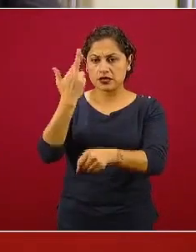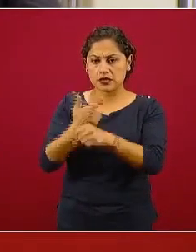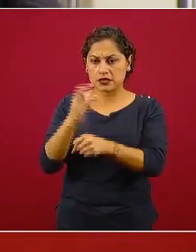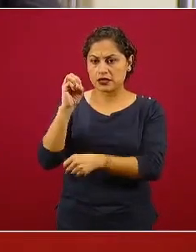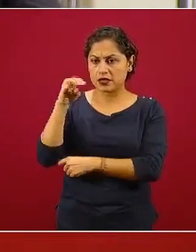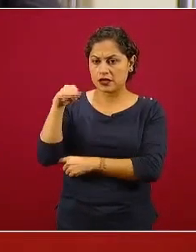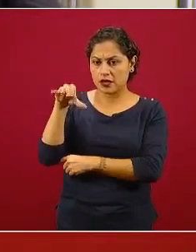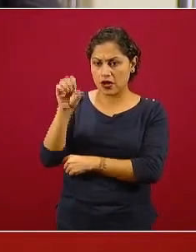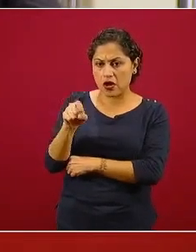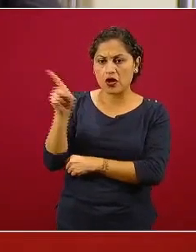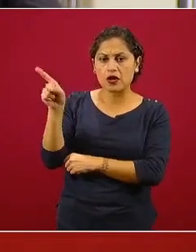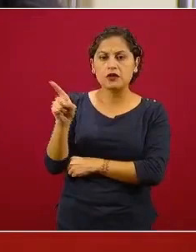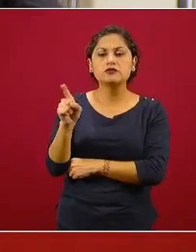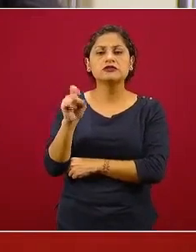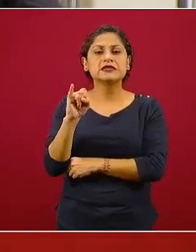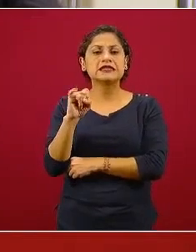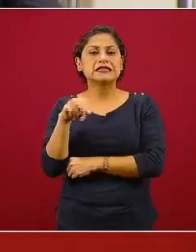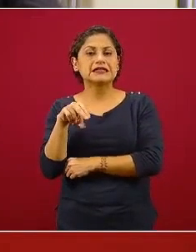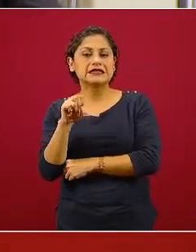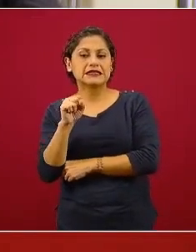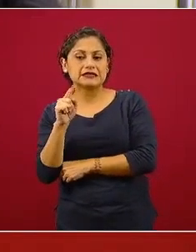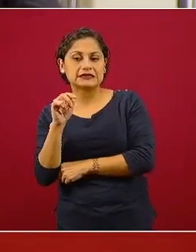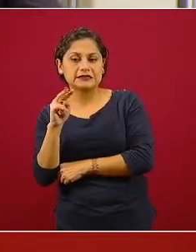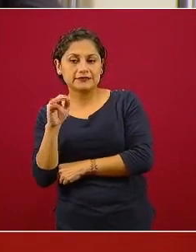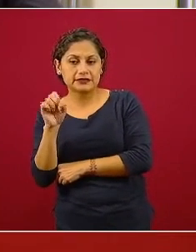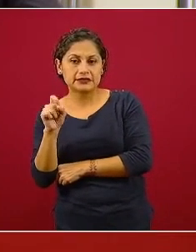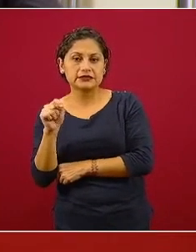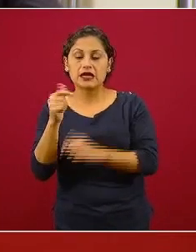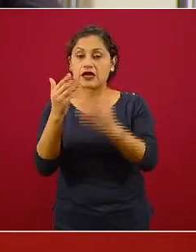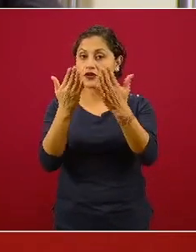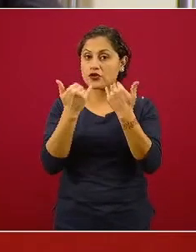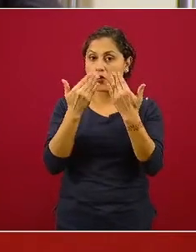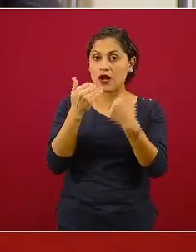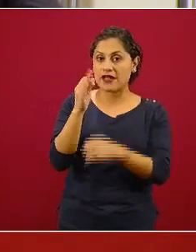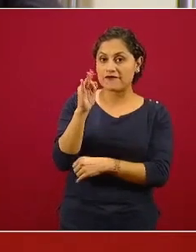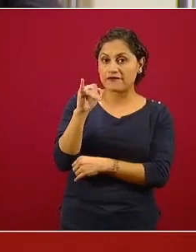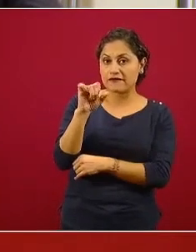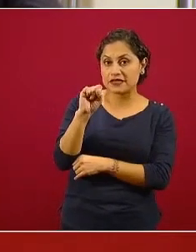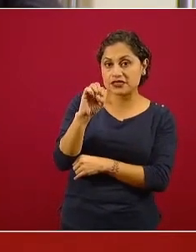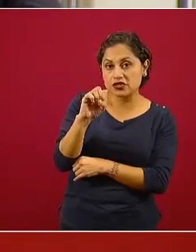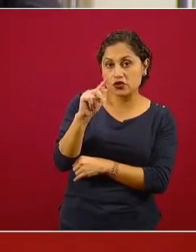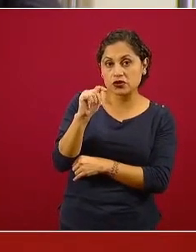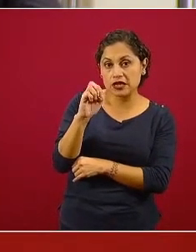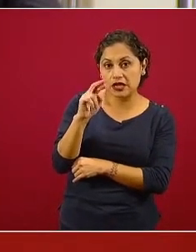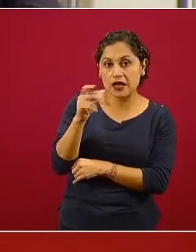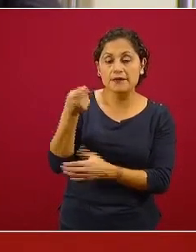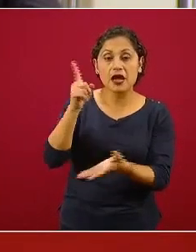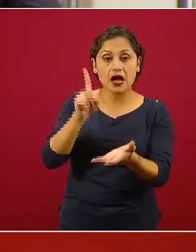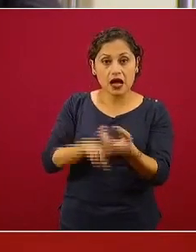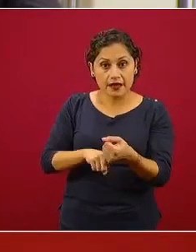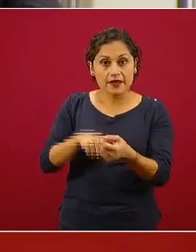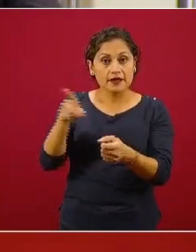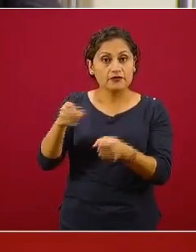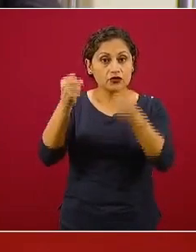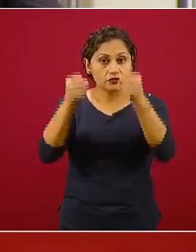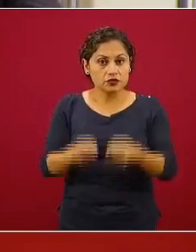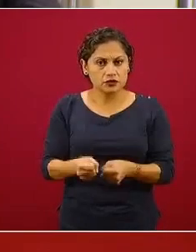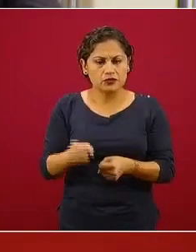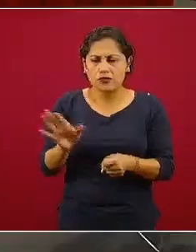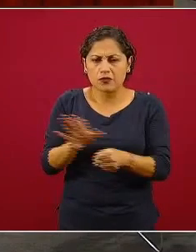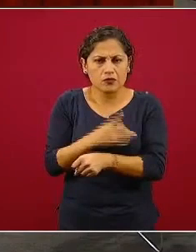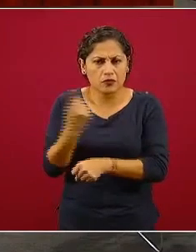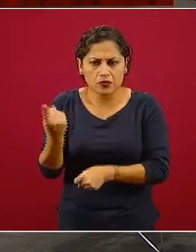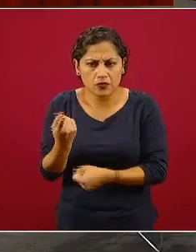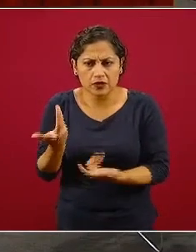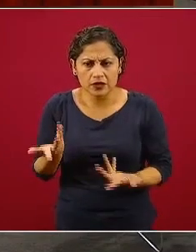fisioterapia intensivista o respiratorio, y ni siquiera figura la fisioterapia en la Secretaría. Entonces, quisiera saber por qué y si se ha planeado cómo trabajar. ¿Usted